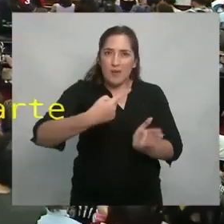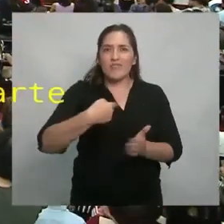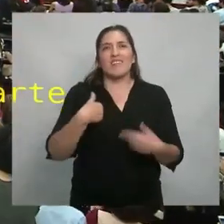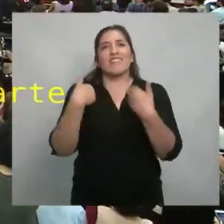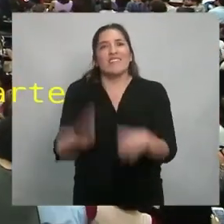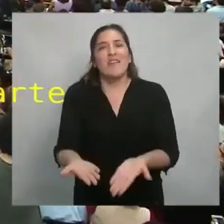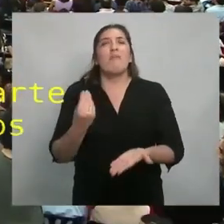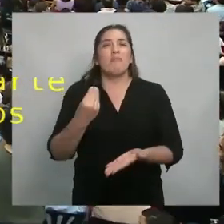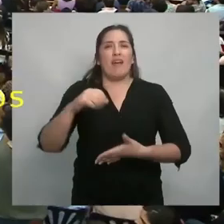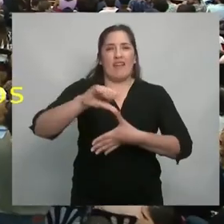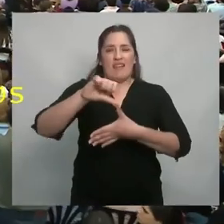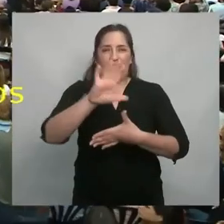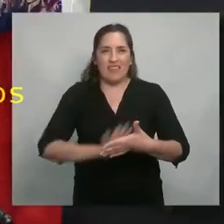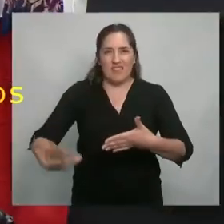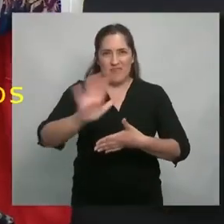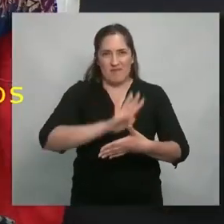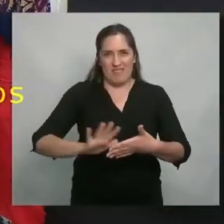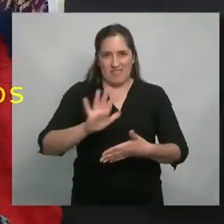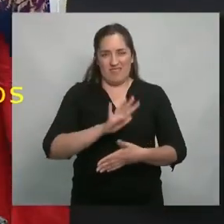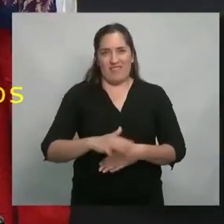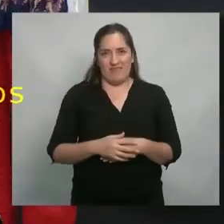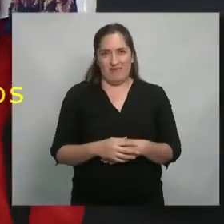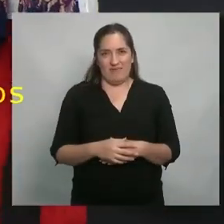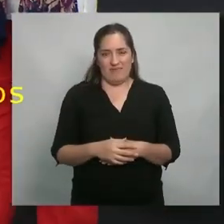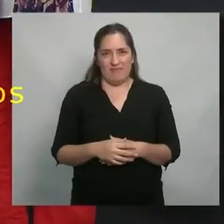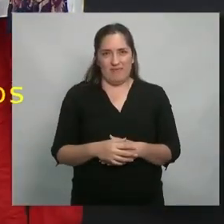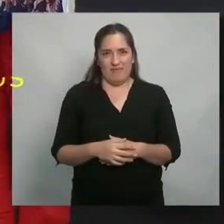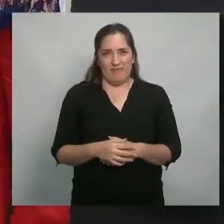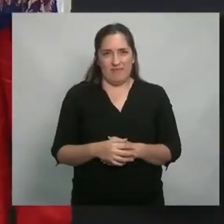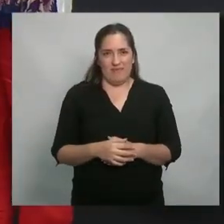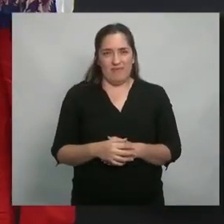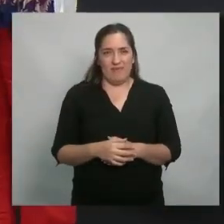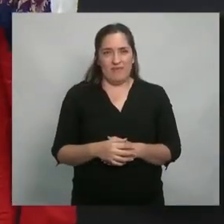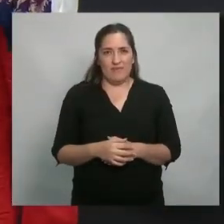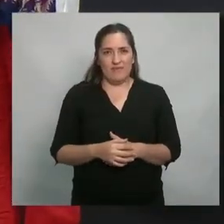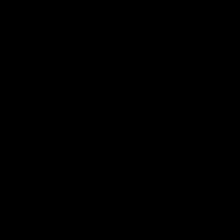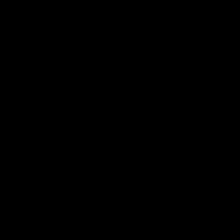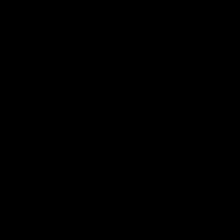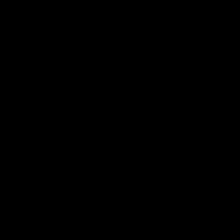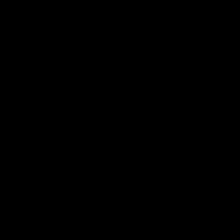Muchas gracias, Sydney.